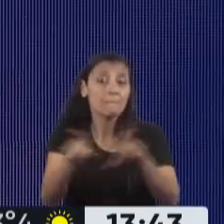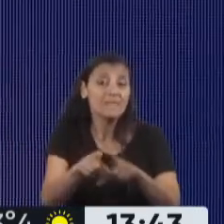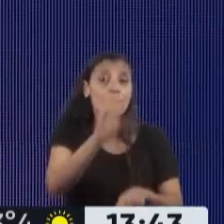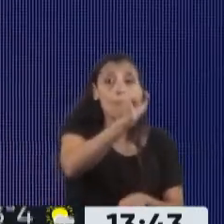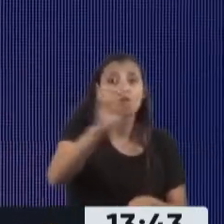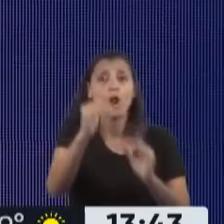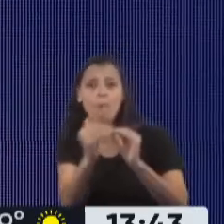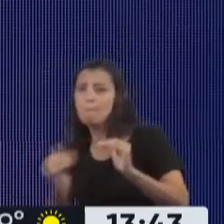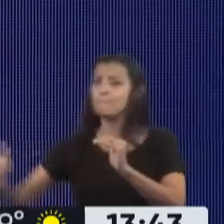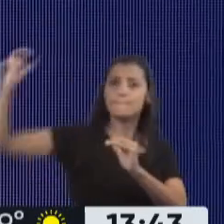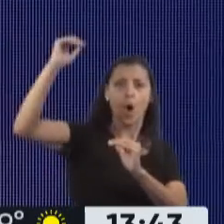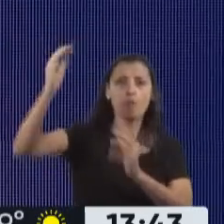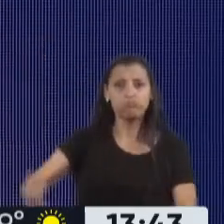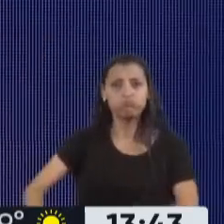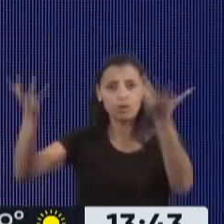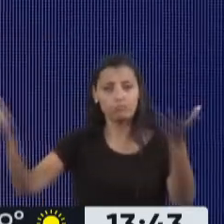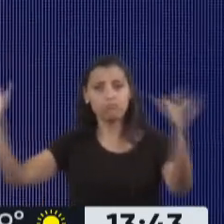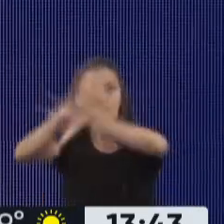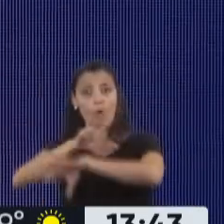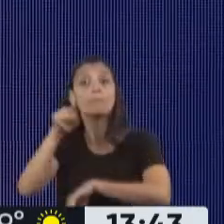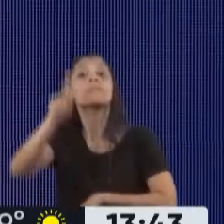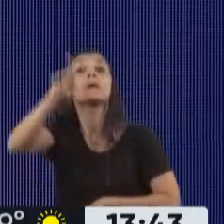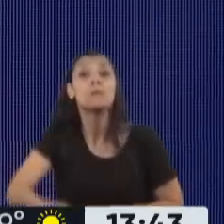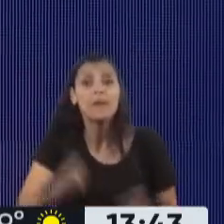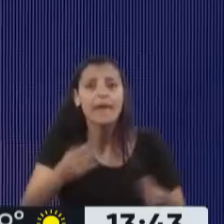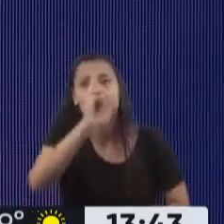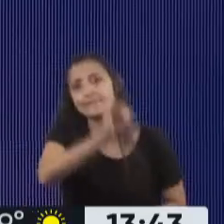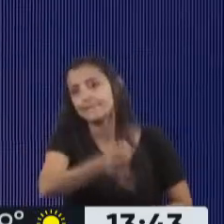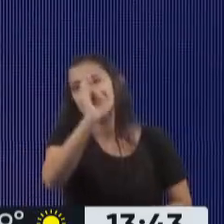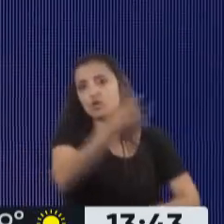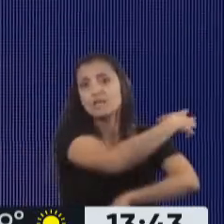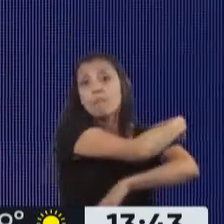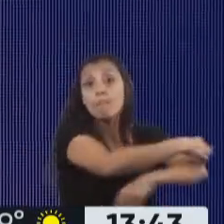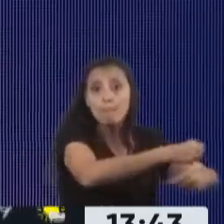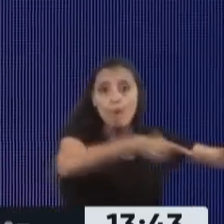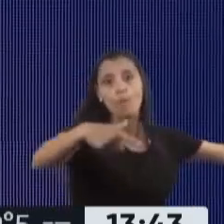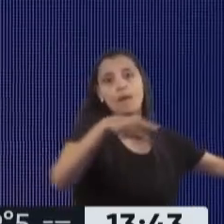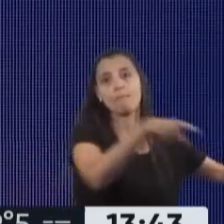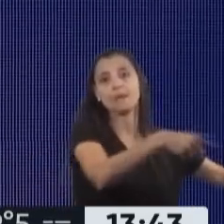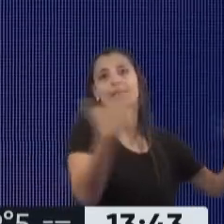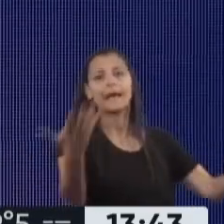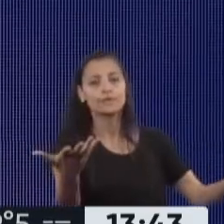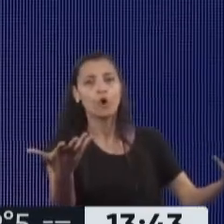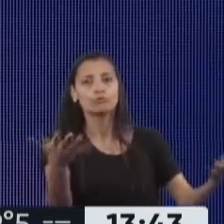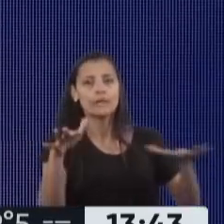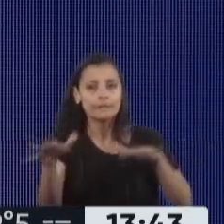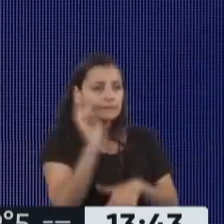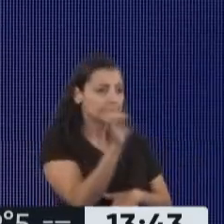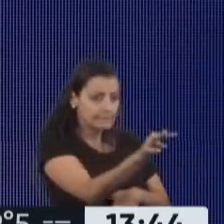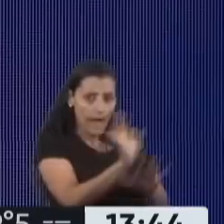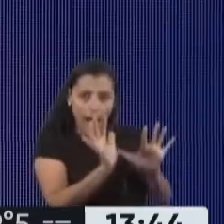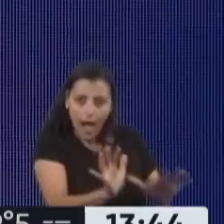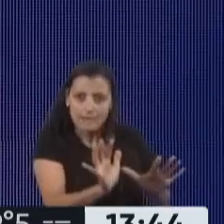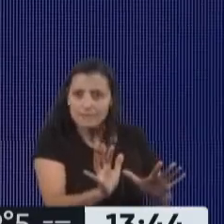real. Y eso implica que aumenta la cantidad de pobres e indigentes. Por lo tanto, como negocio, no solo